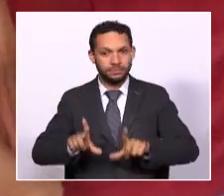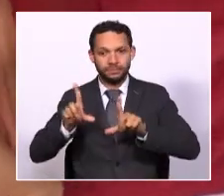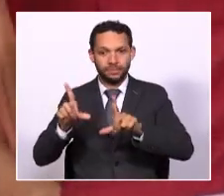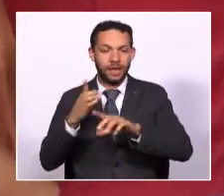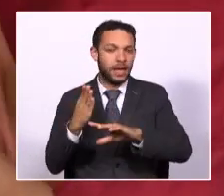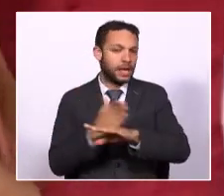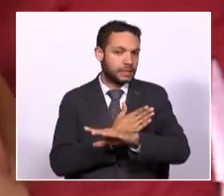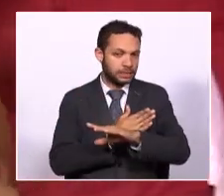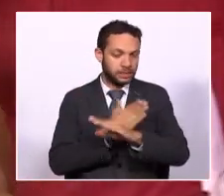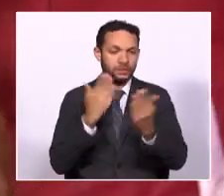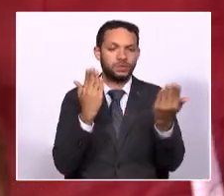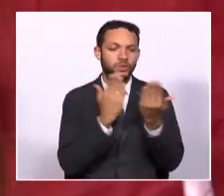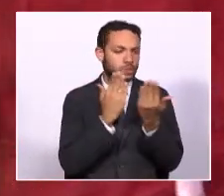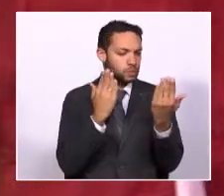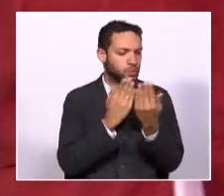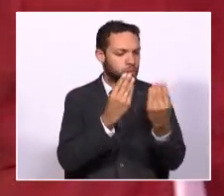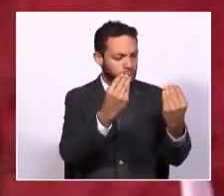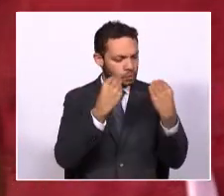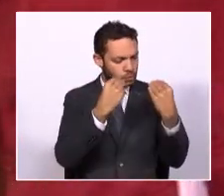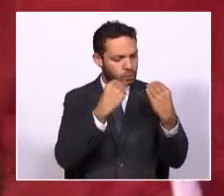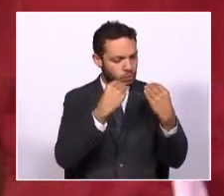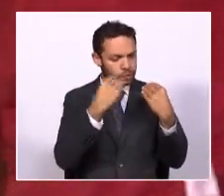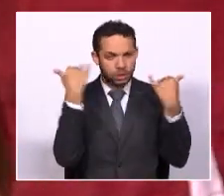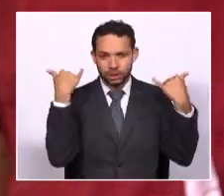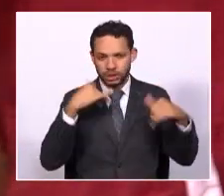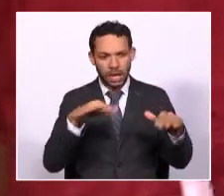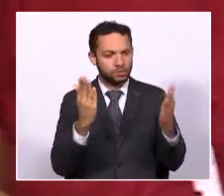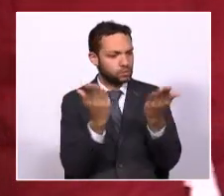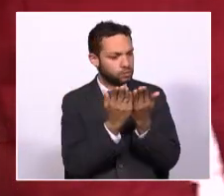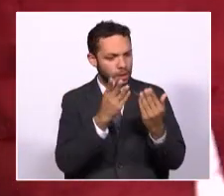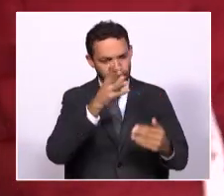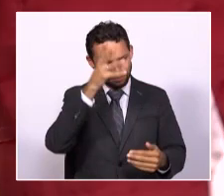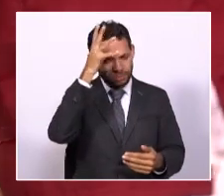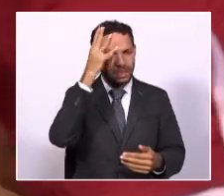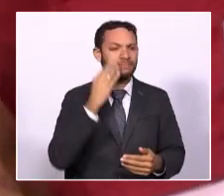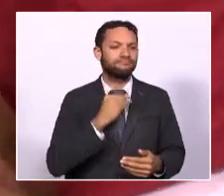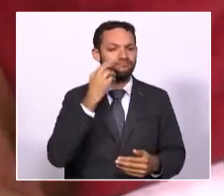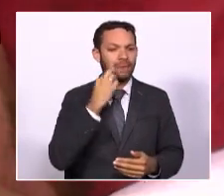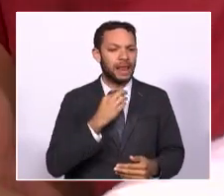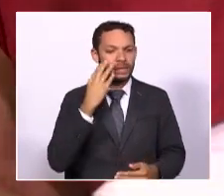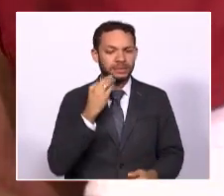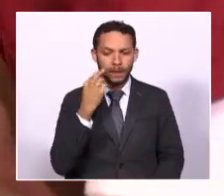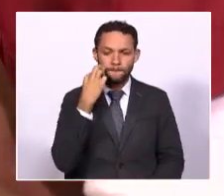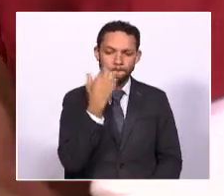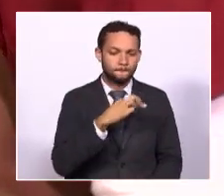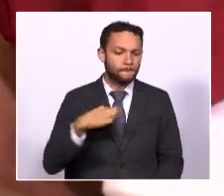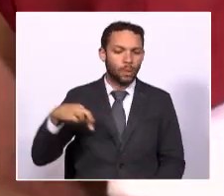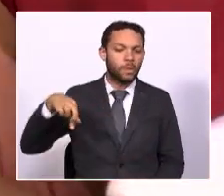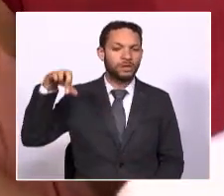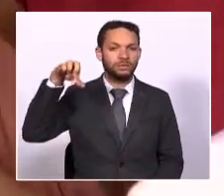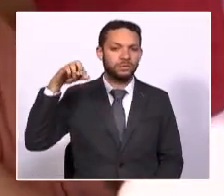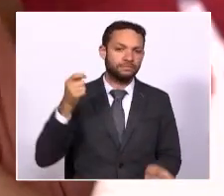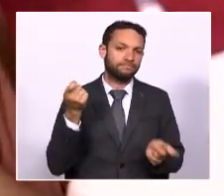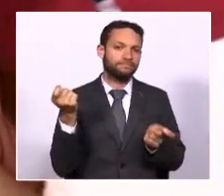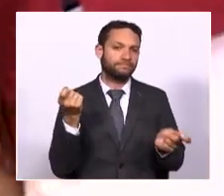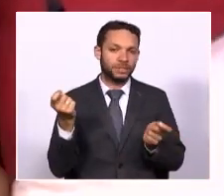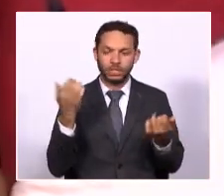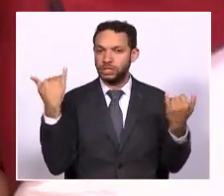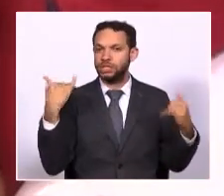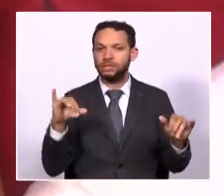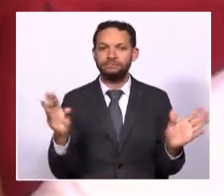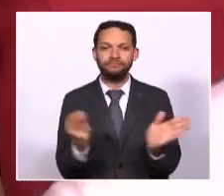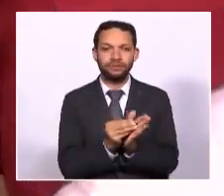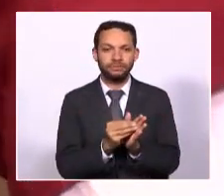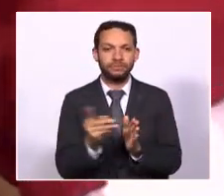efectivamente conozca del tipo de diagnóstico que se va a desarrollar para poder ejecutar las maniobras acordes a ese diagnóstico. Inhala,